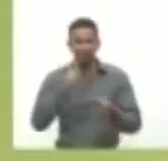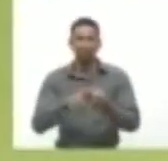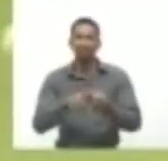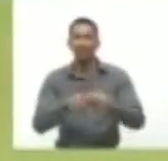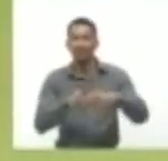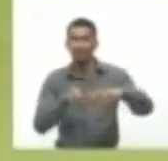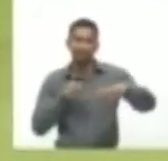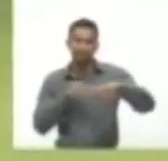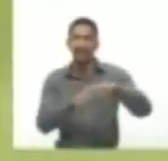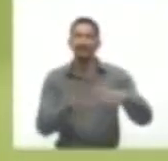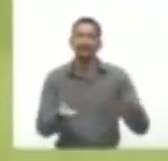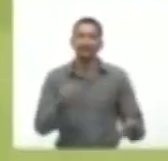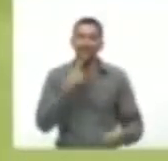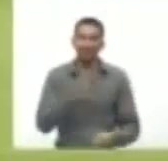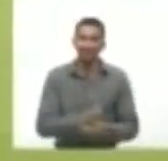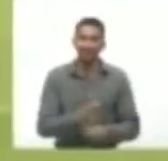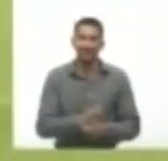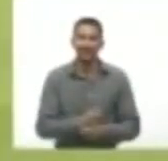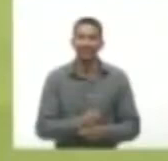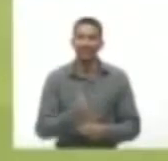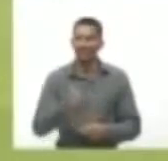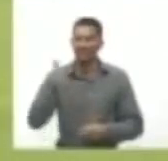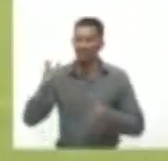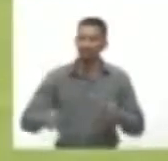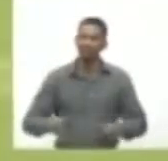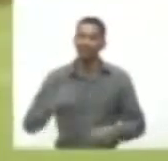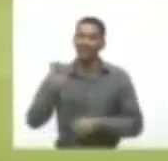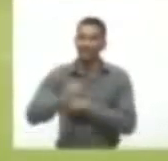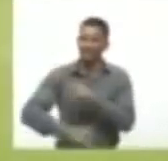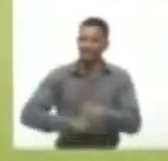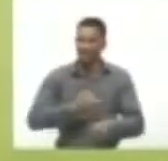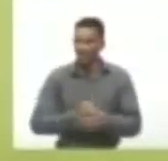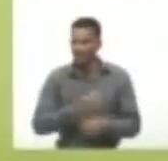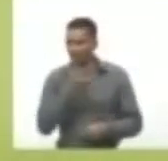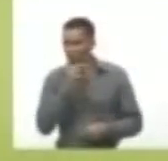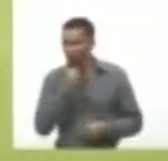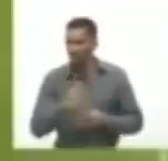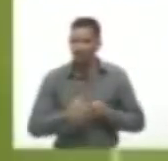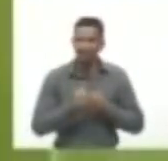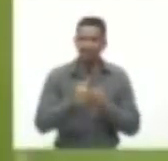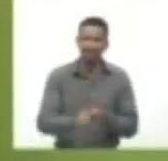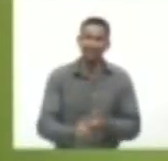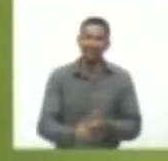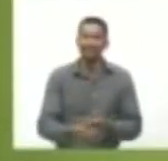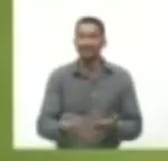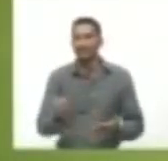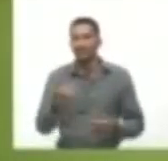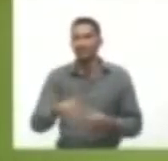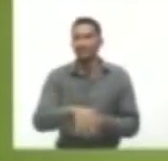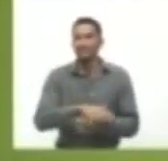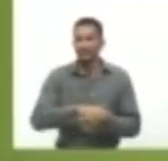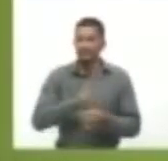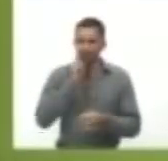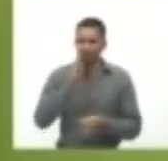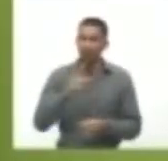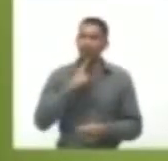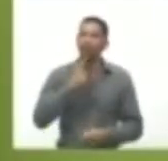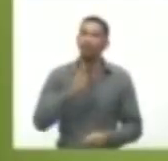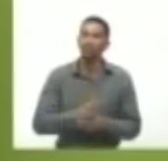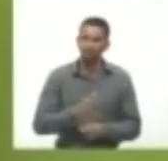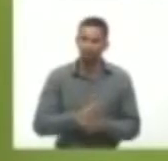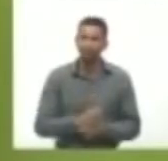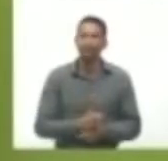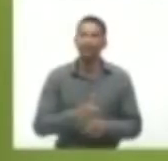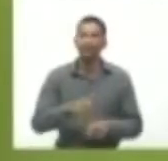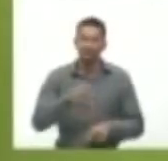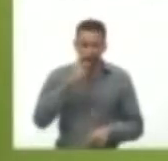equipo colombiano no ha tenido hombres de jerarquía internacional para llevar a los demás en momentos complicados. Sumado a eso, aparecen los